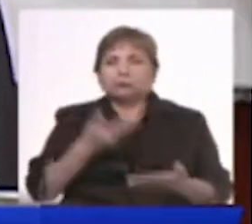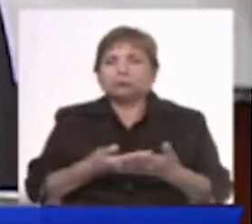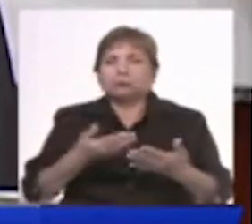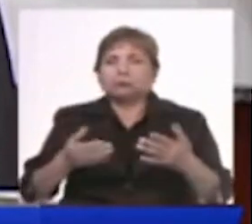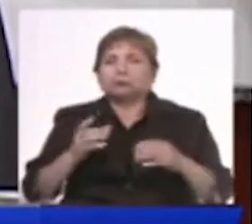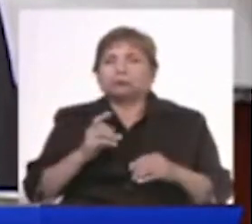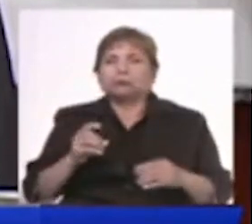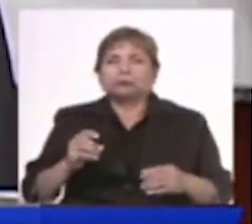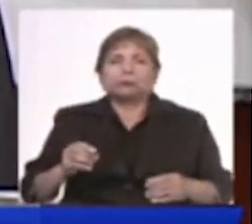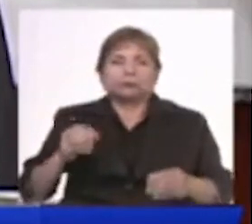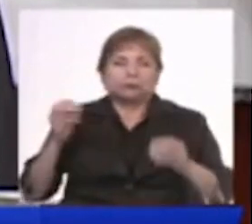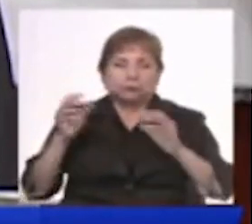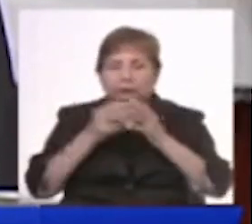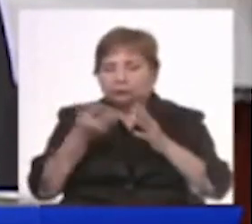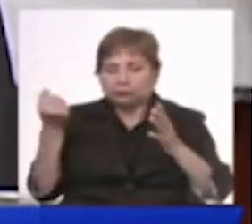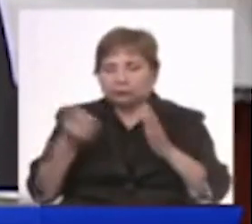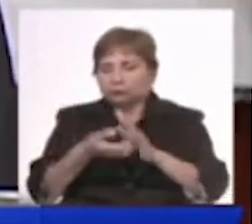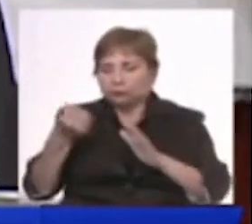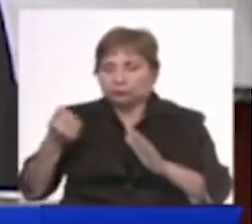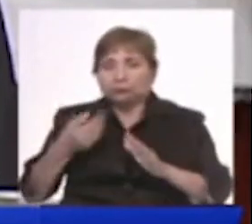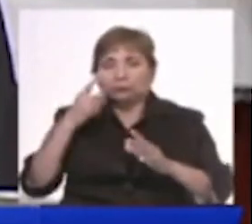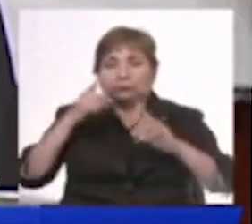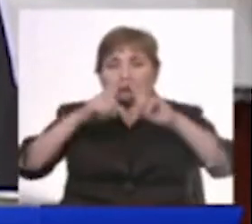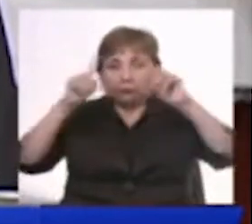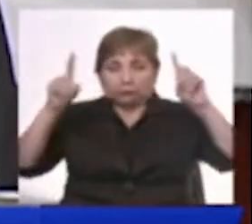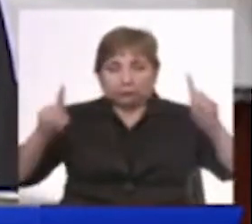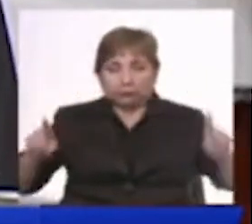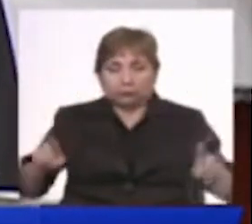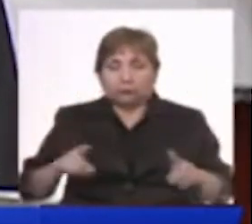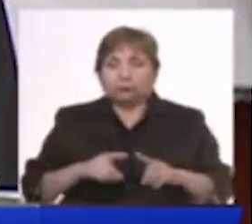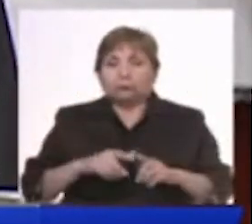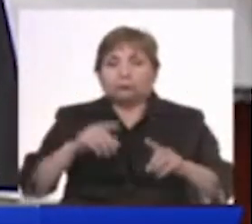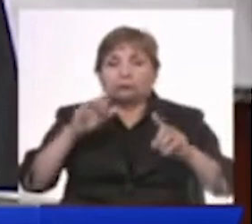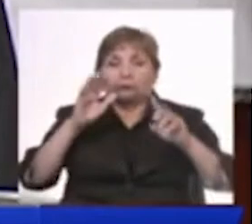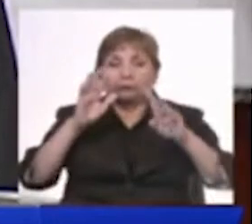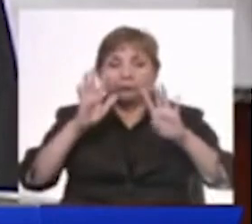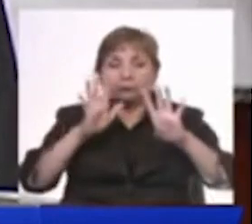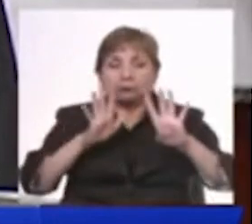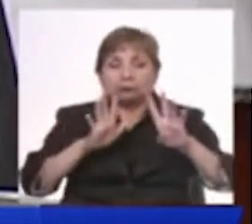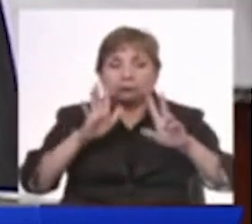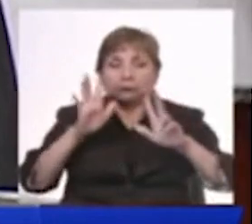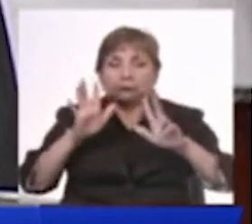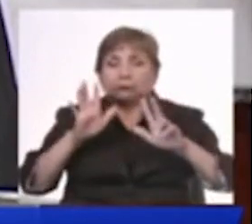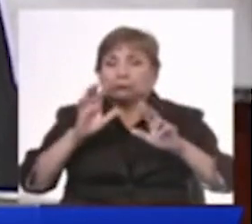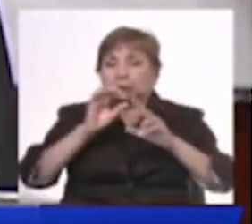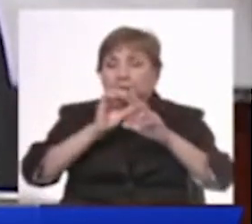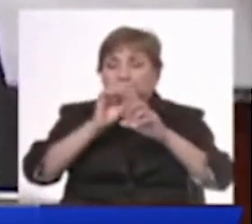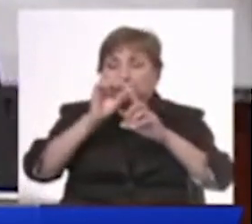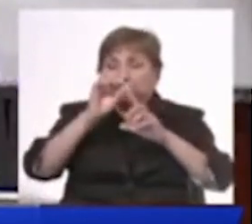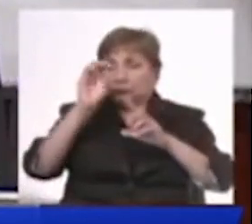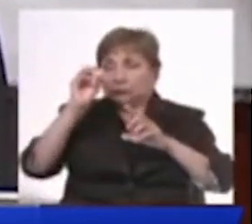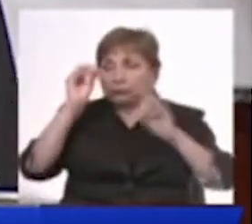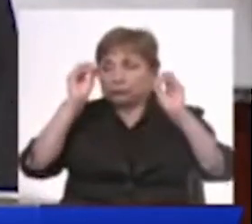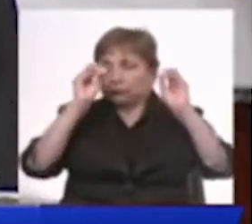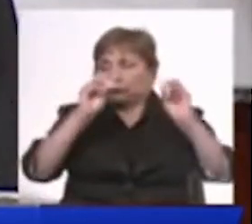la desinstalación de una pantalla de 98 pulgadas que estaba